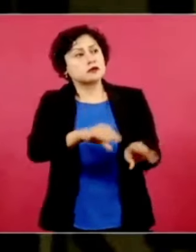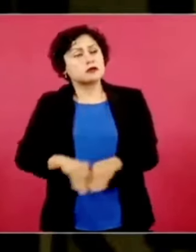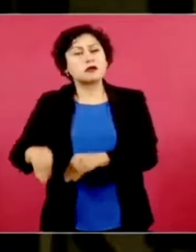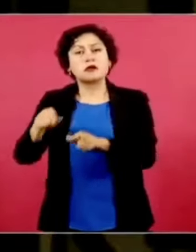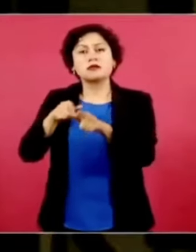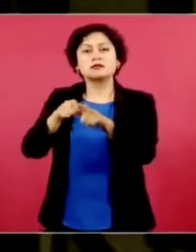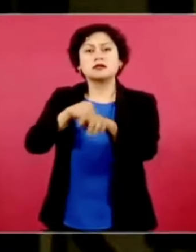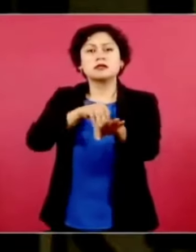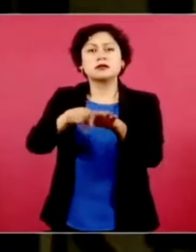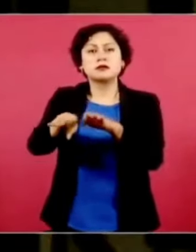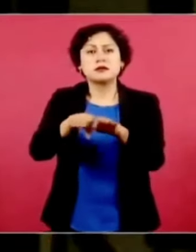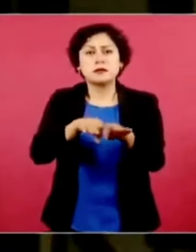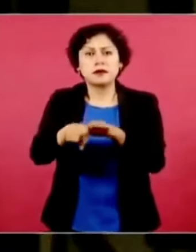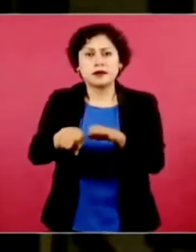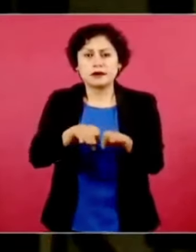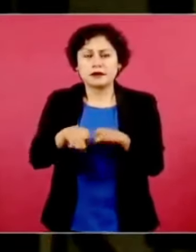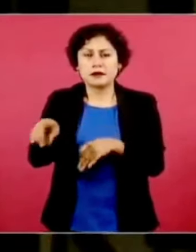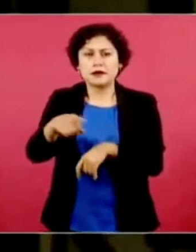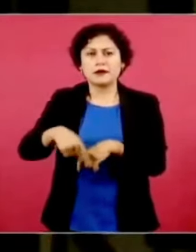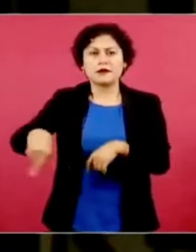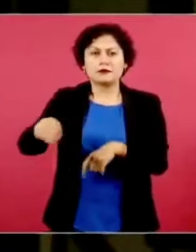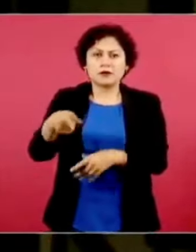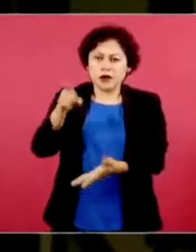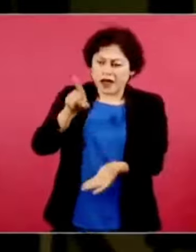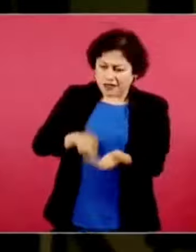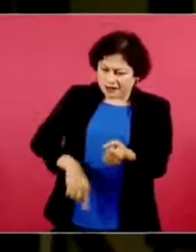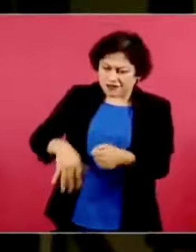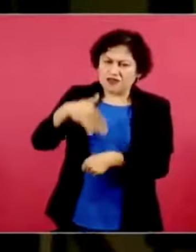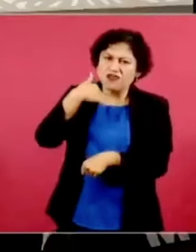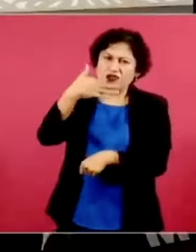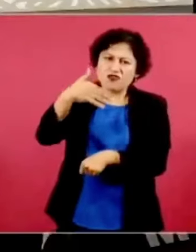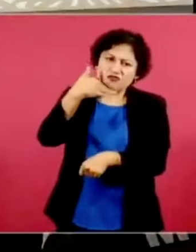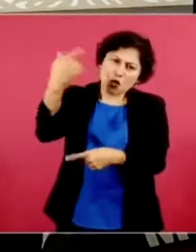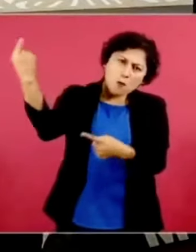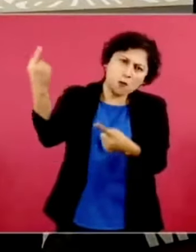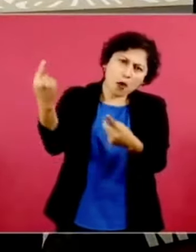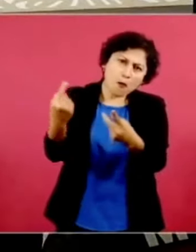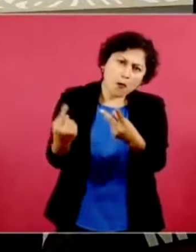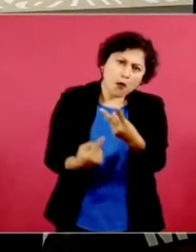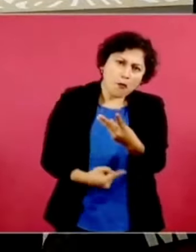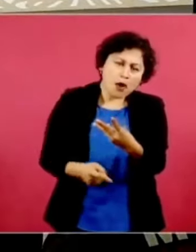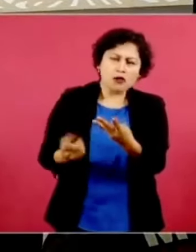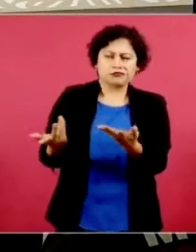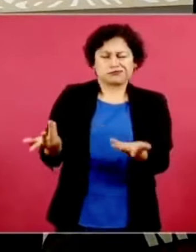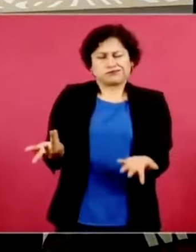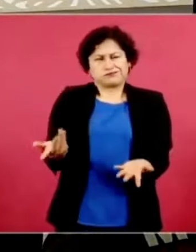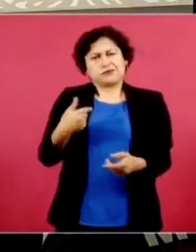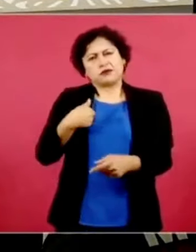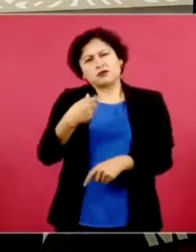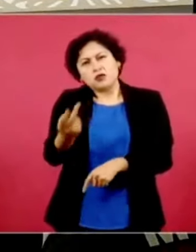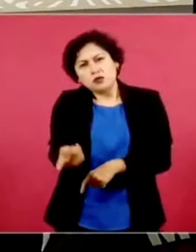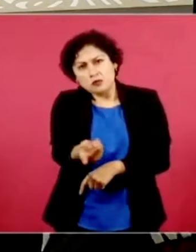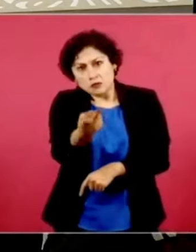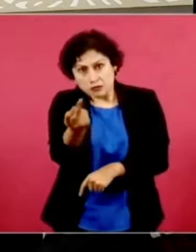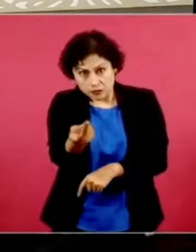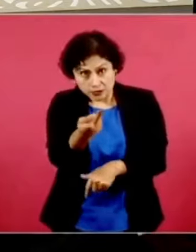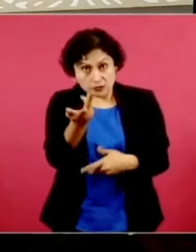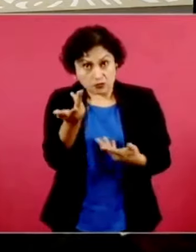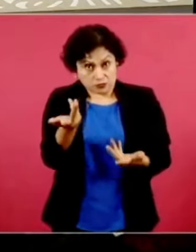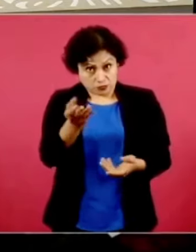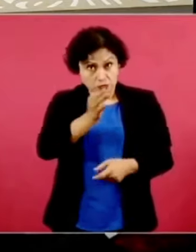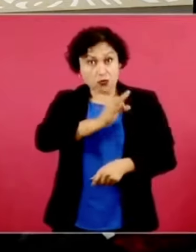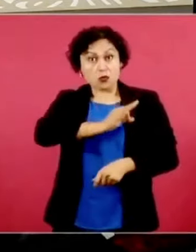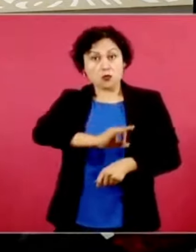y pues se genera todo este ámbito de corrupción. Preguntarle nada más por último si no sería necesario pues también que se presentaran